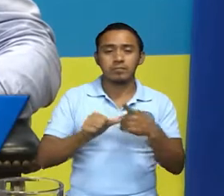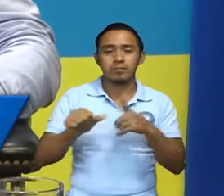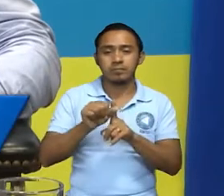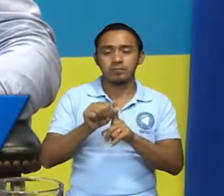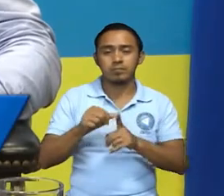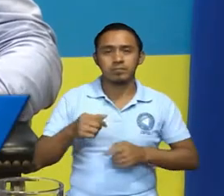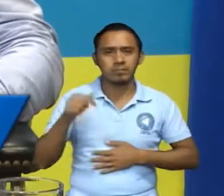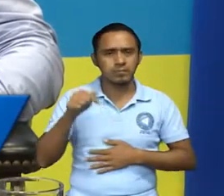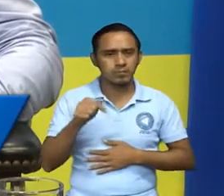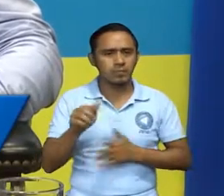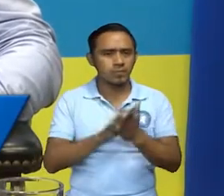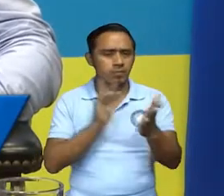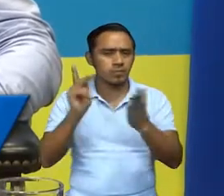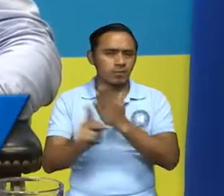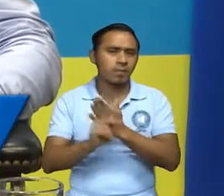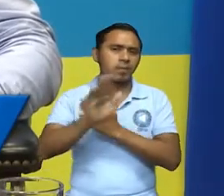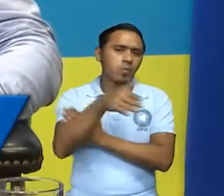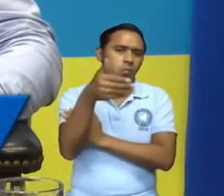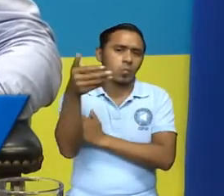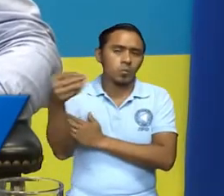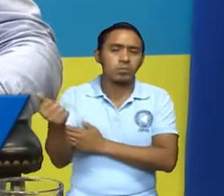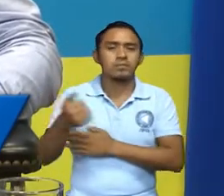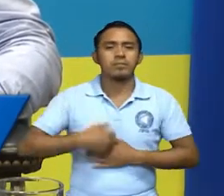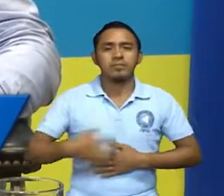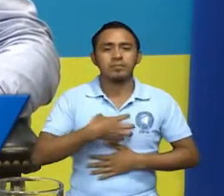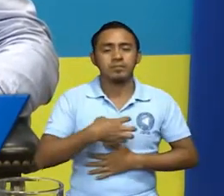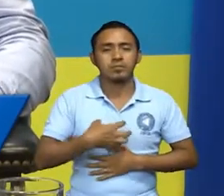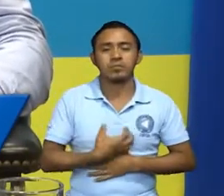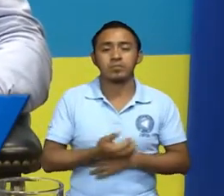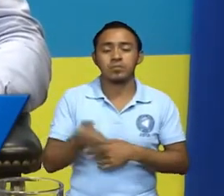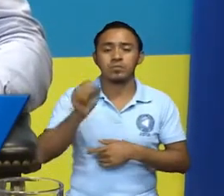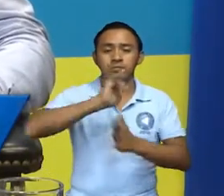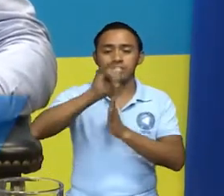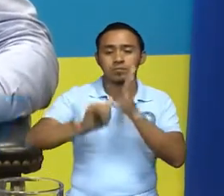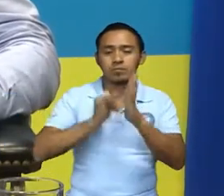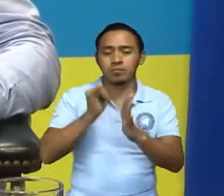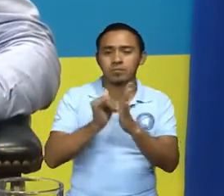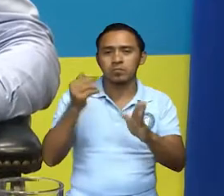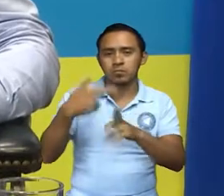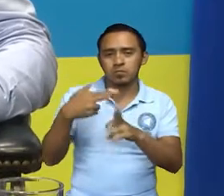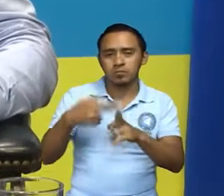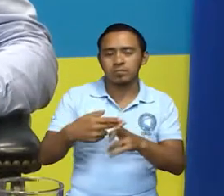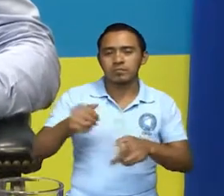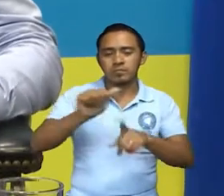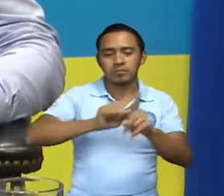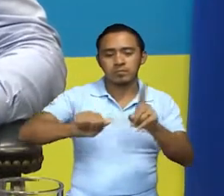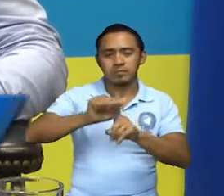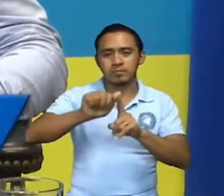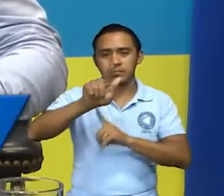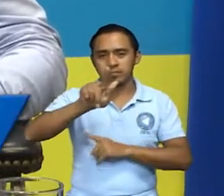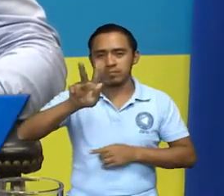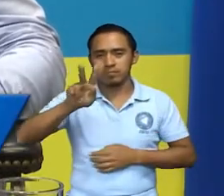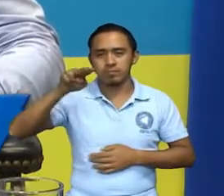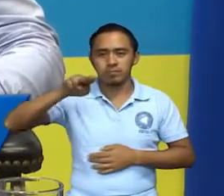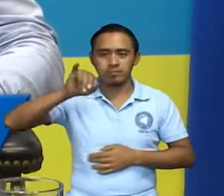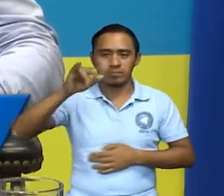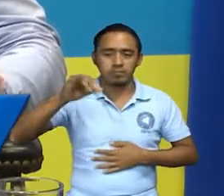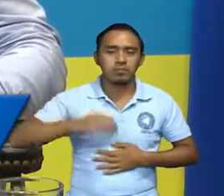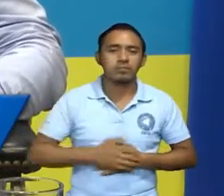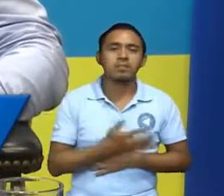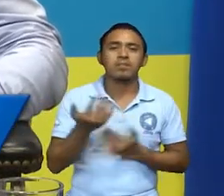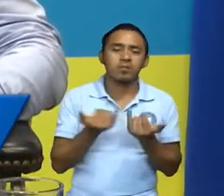este y otros programas en nuestro canal de YouTube. Búsquenos en Asamblea TV. También estamos en las redes sociales